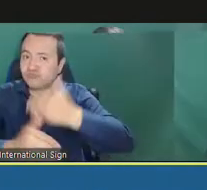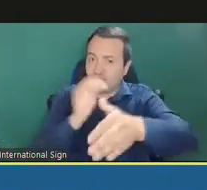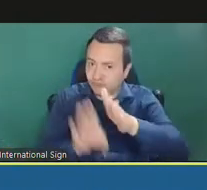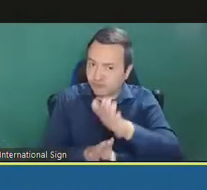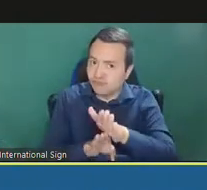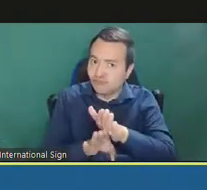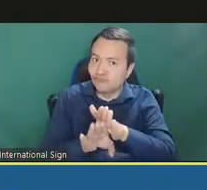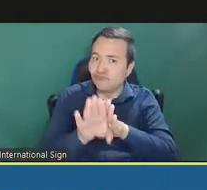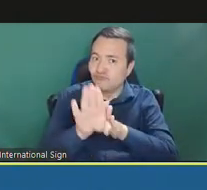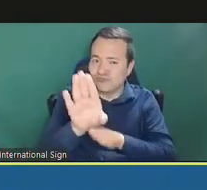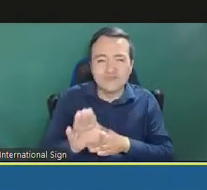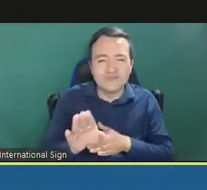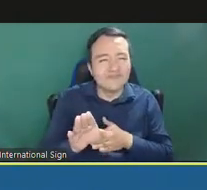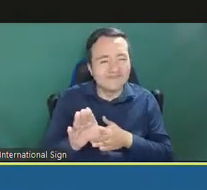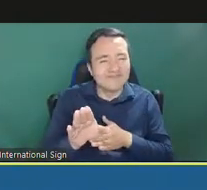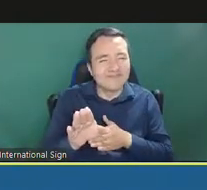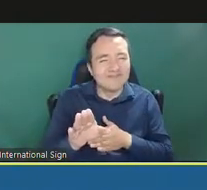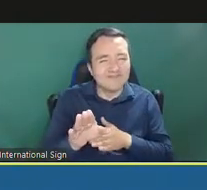de